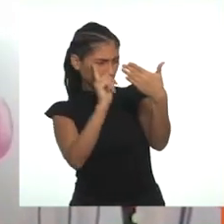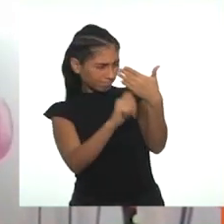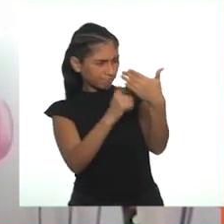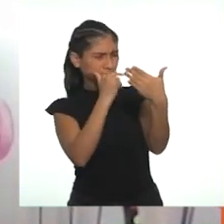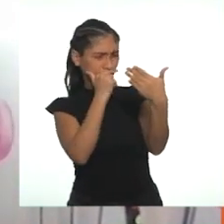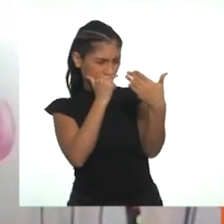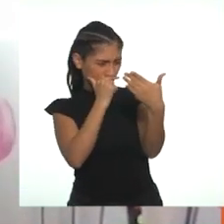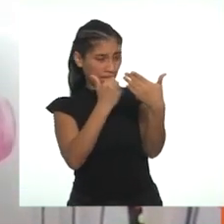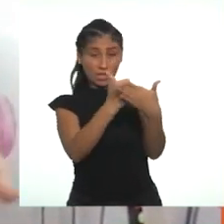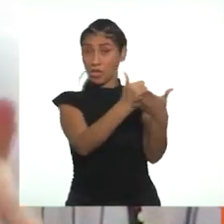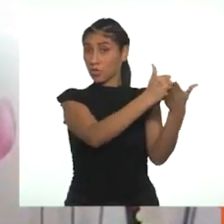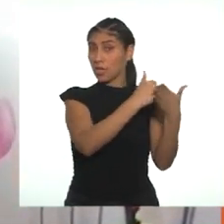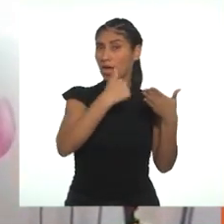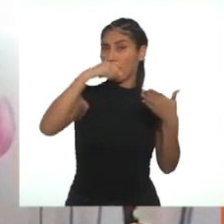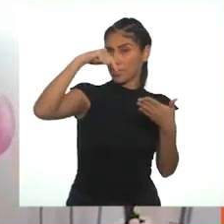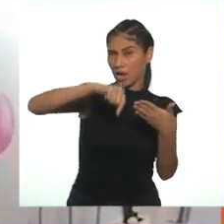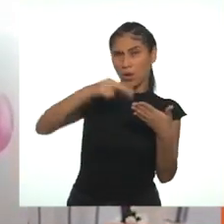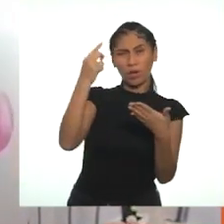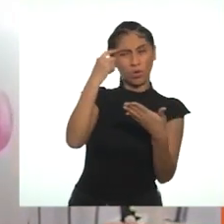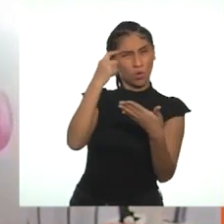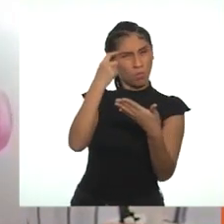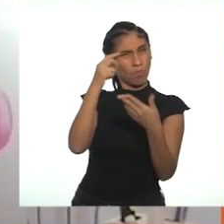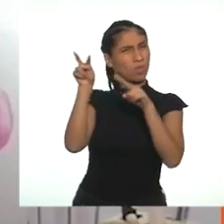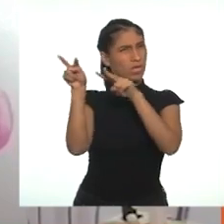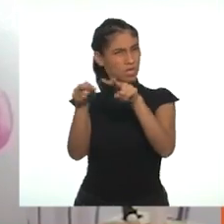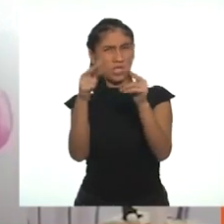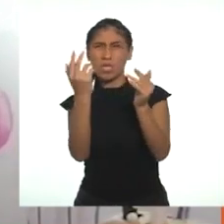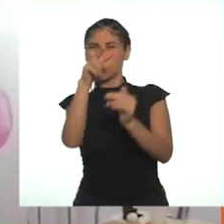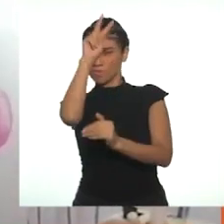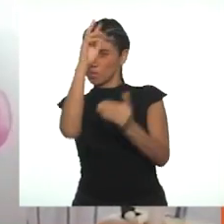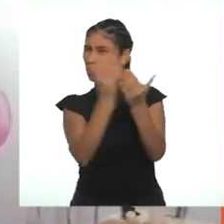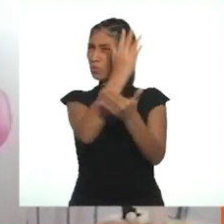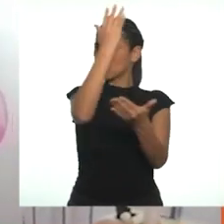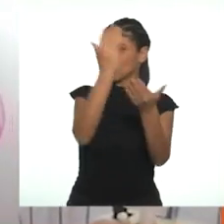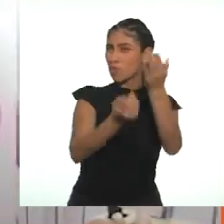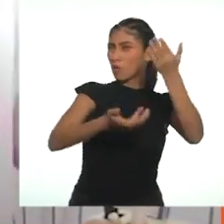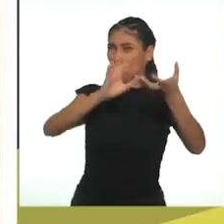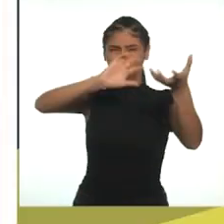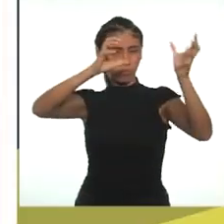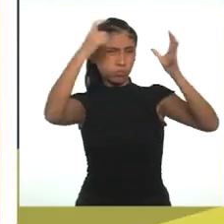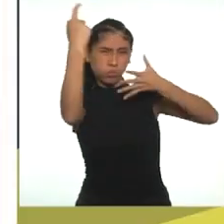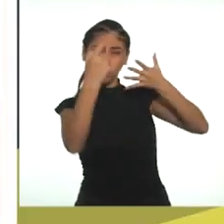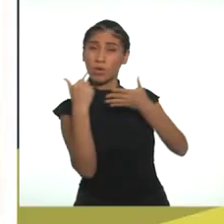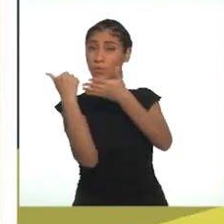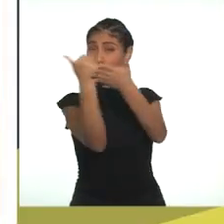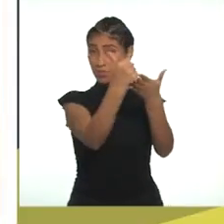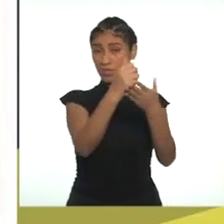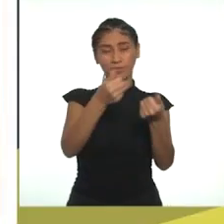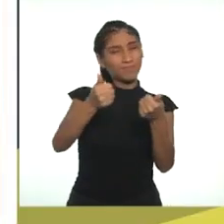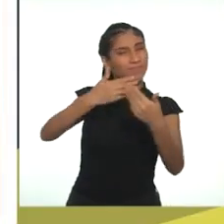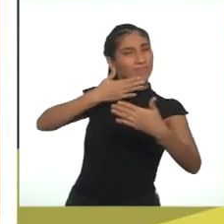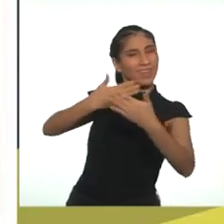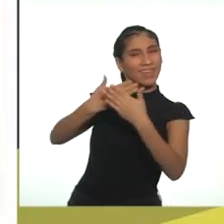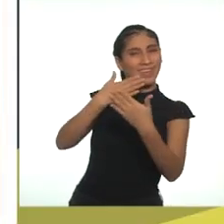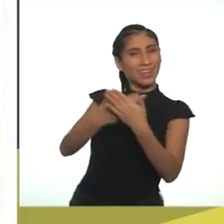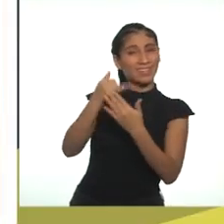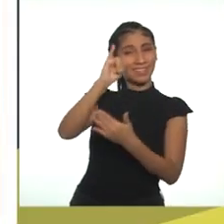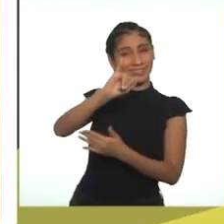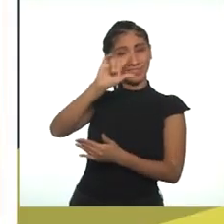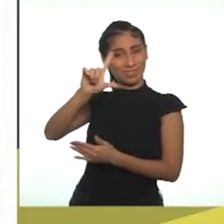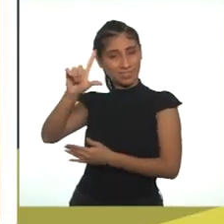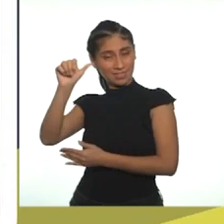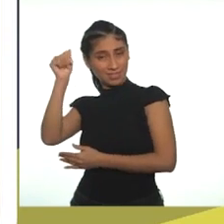los problemas que tenemos que solucionar para lograr el sueño de un país justo y digno. Muchas gracias, Yari, María y